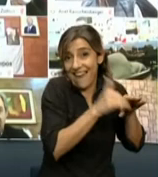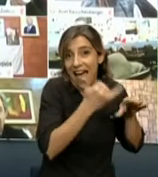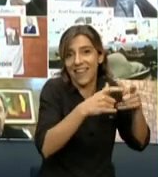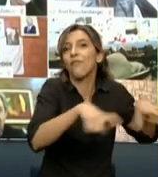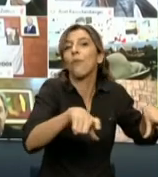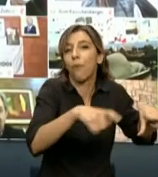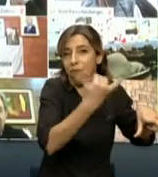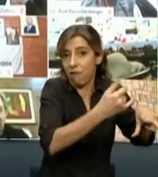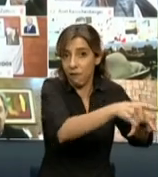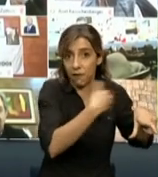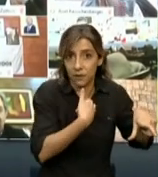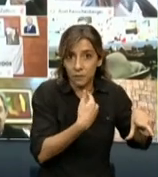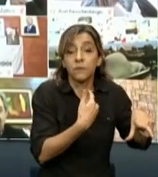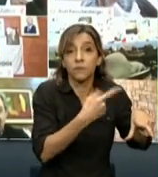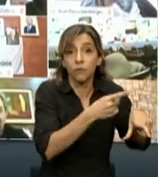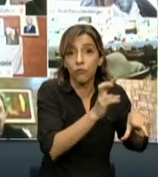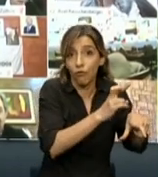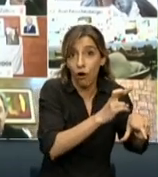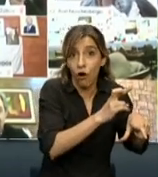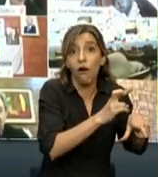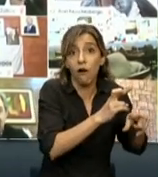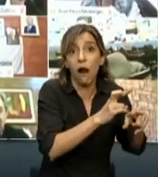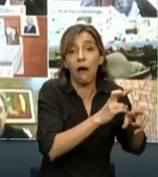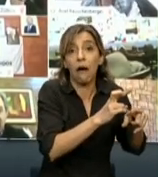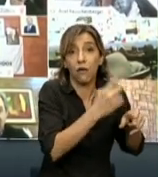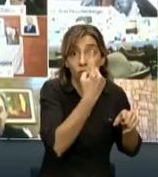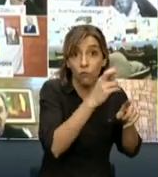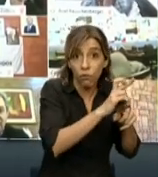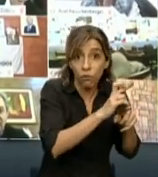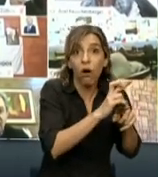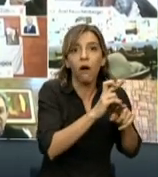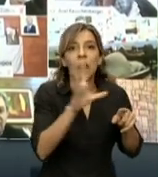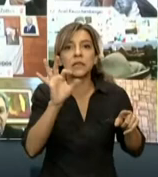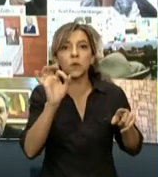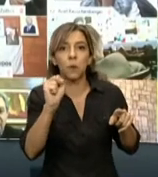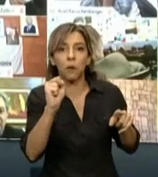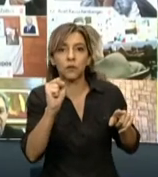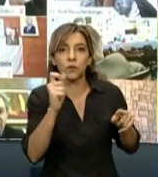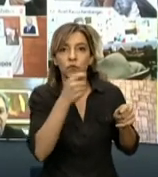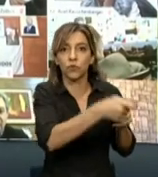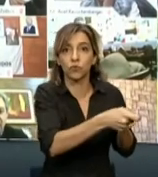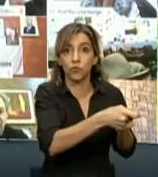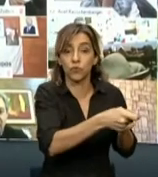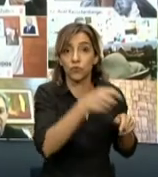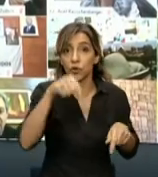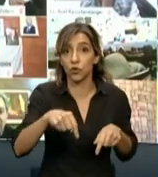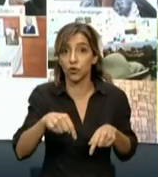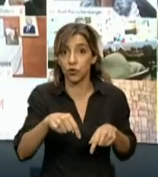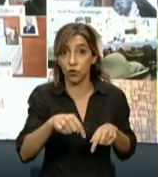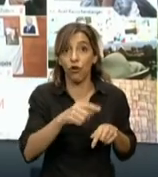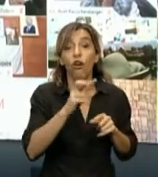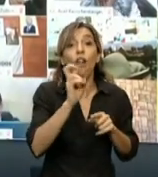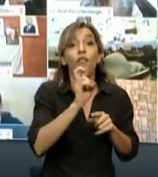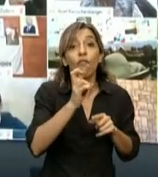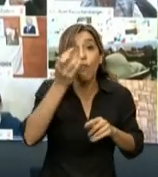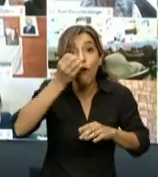bonos, se le va a dar en promedio 50 pesos. Y esto teniendo presente que el dólar oficial hoy cerró a 72